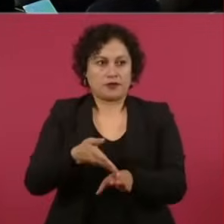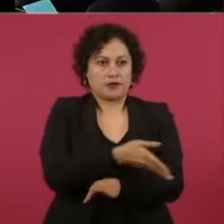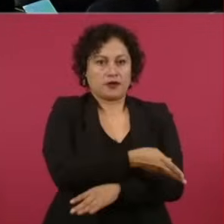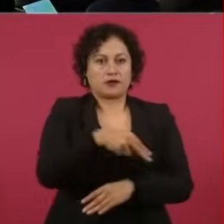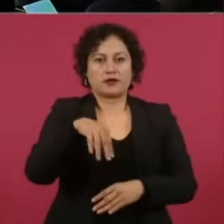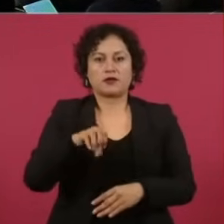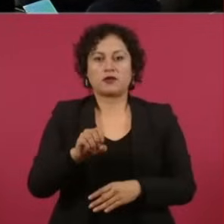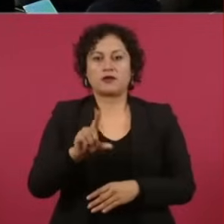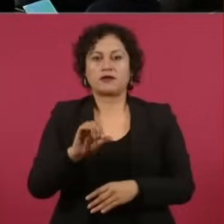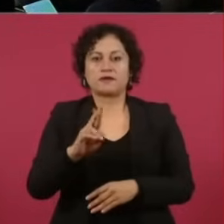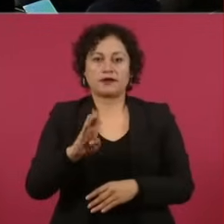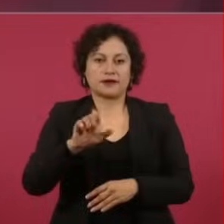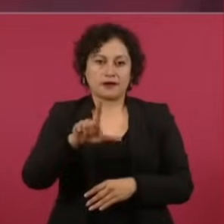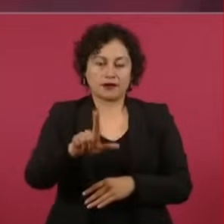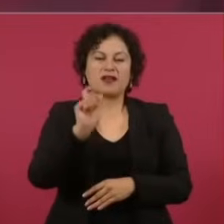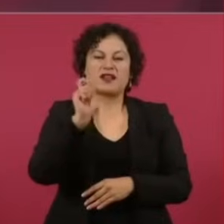robar,